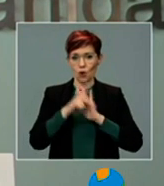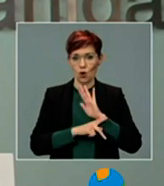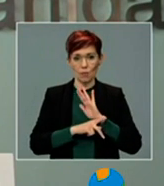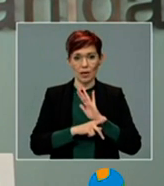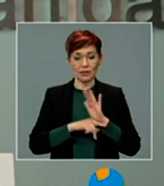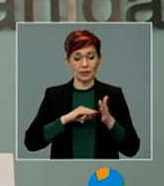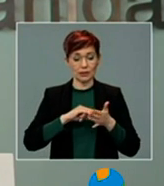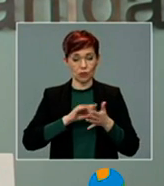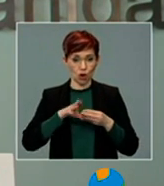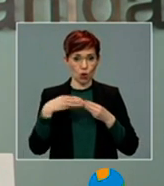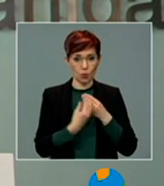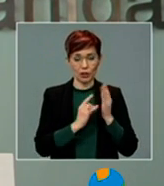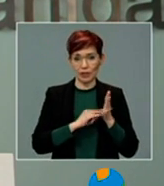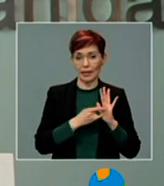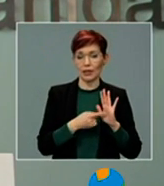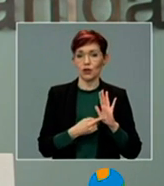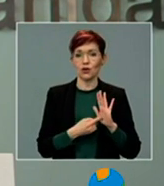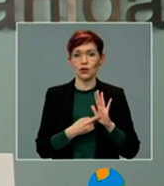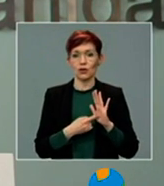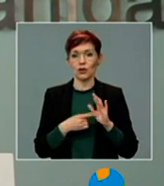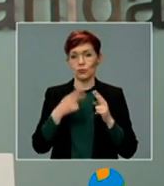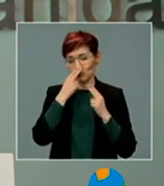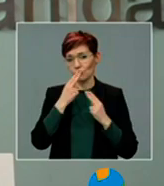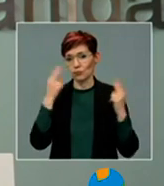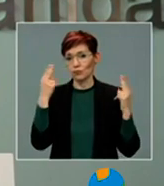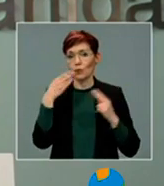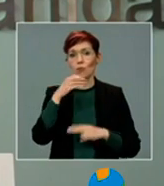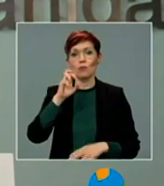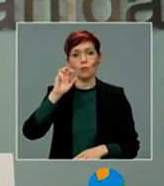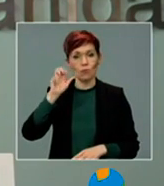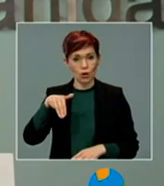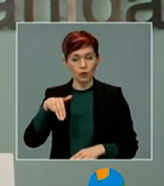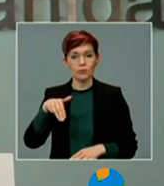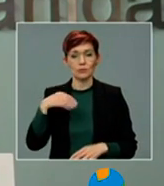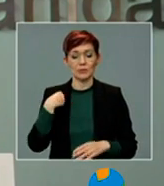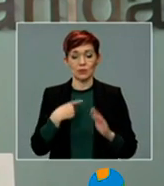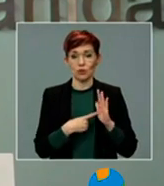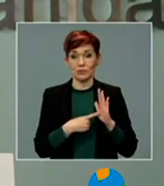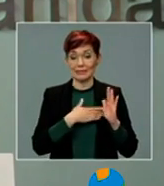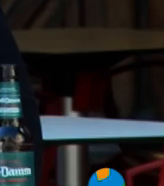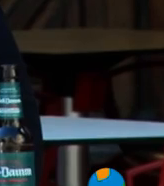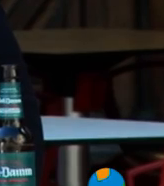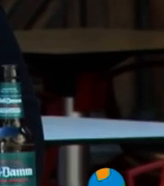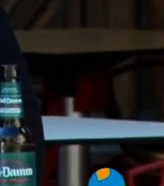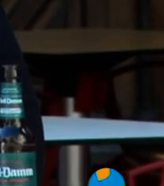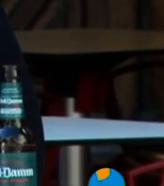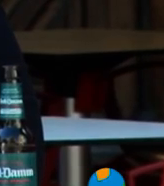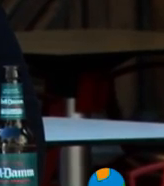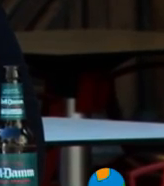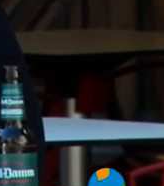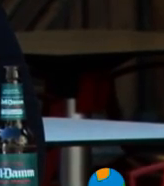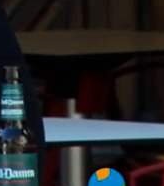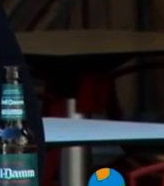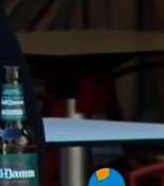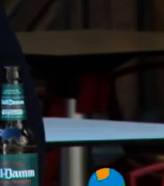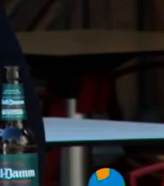documento técnico de referencia aprobado y publicado en el Boletín Oficial de la Región y que evidentemente nadie desea aplicar. Así de claro y directo